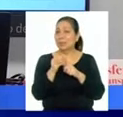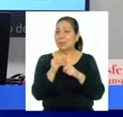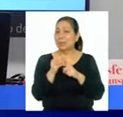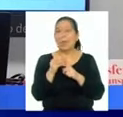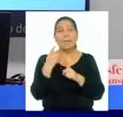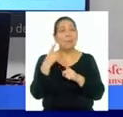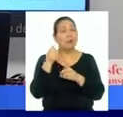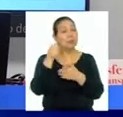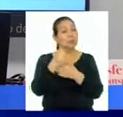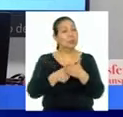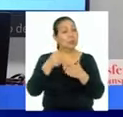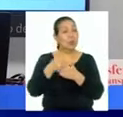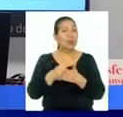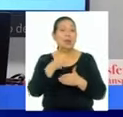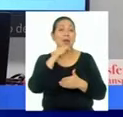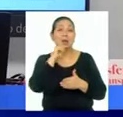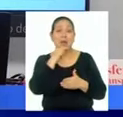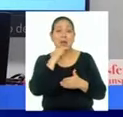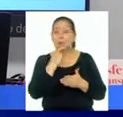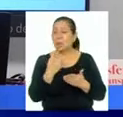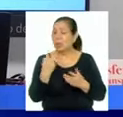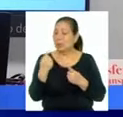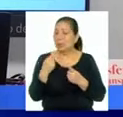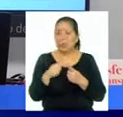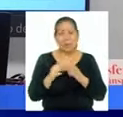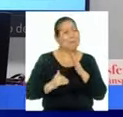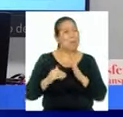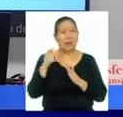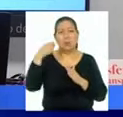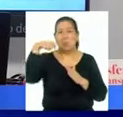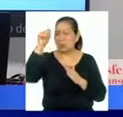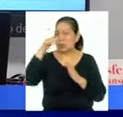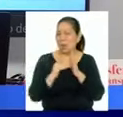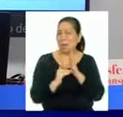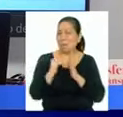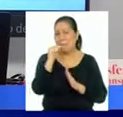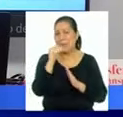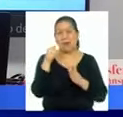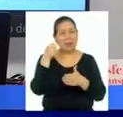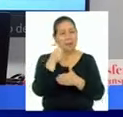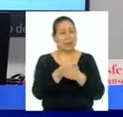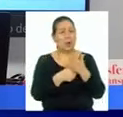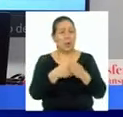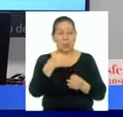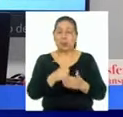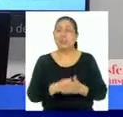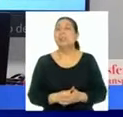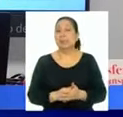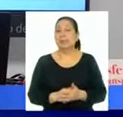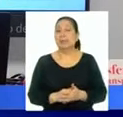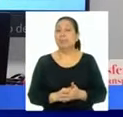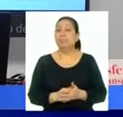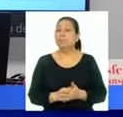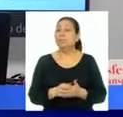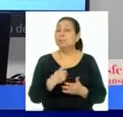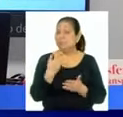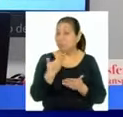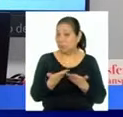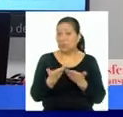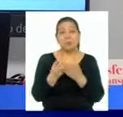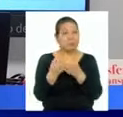los casos de violencia contra la mujer, que ocupan un alto porcentaje de casos frente a la justicia. Finalmente, y un